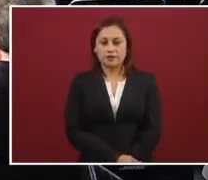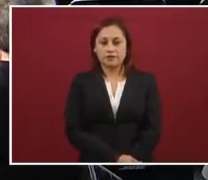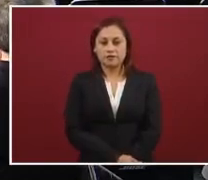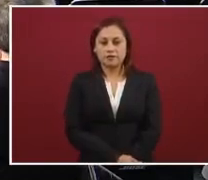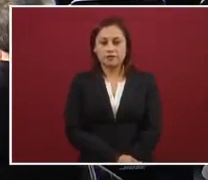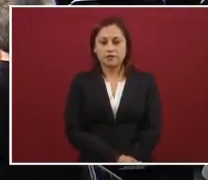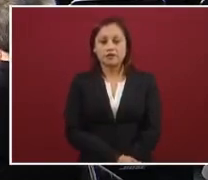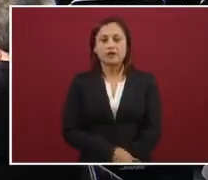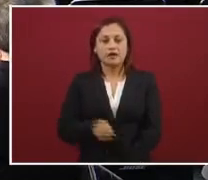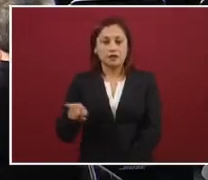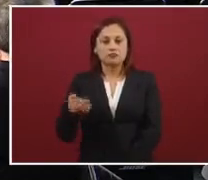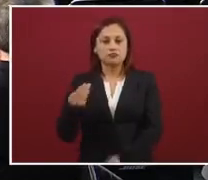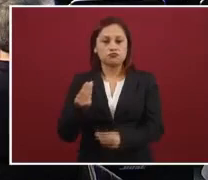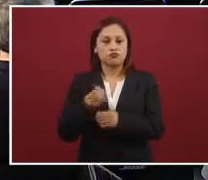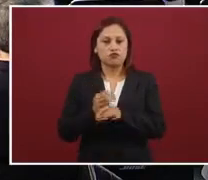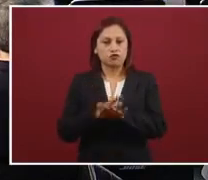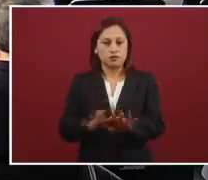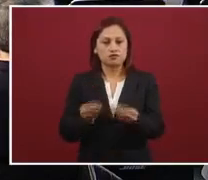información.